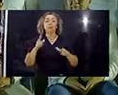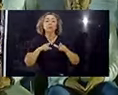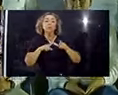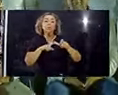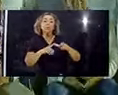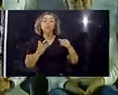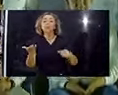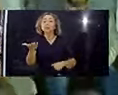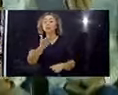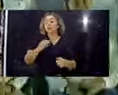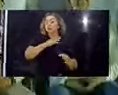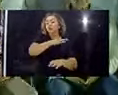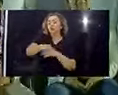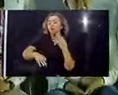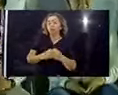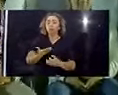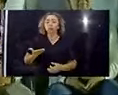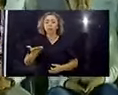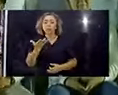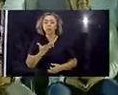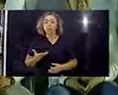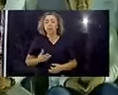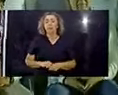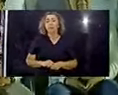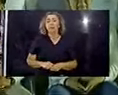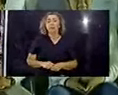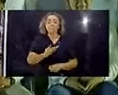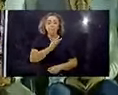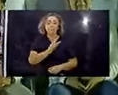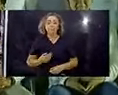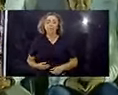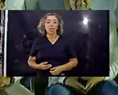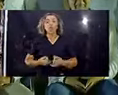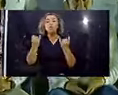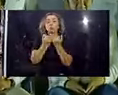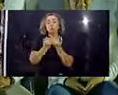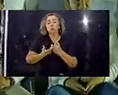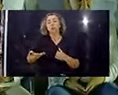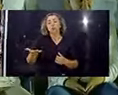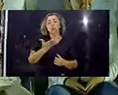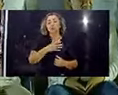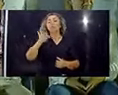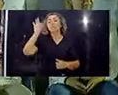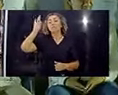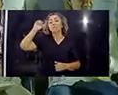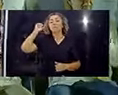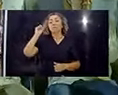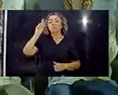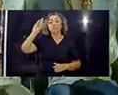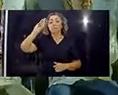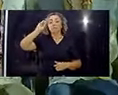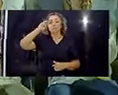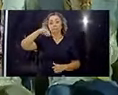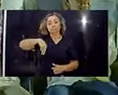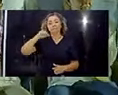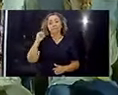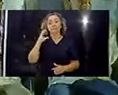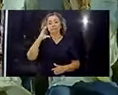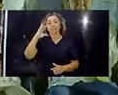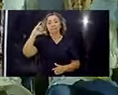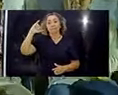a traer un programa que se llama Farmacias del bienestar para que cuando se tenga la receta